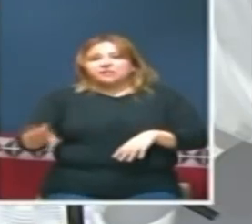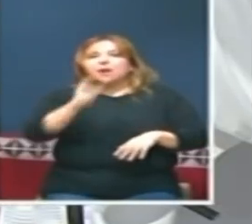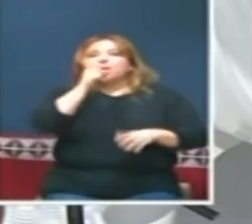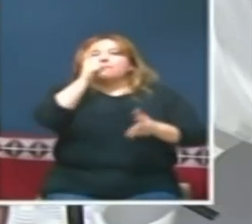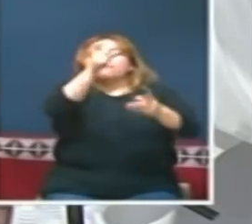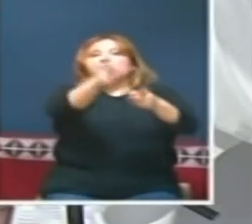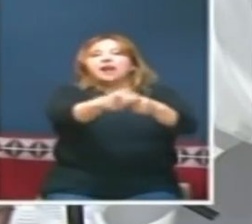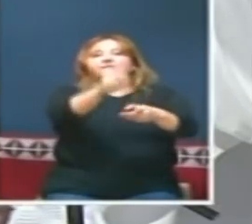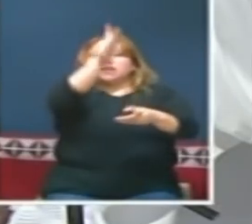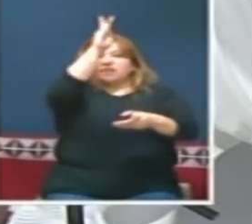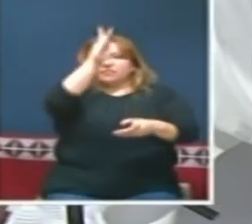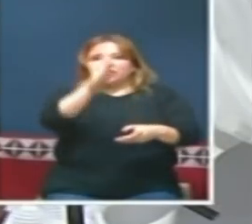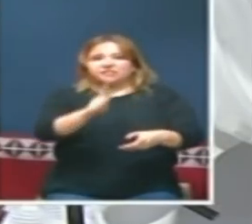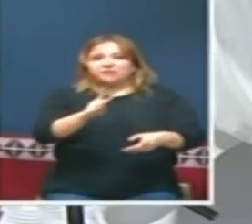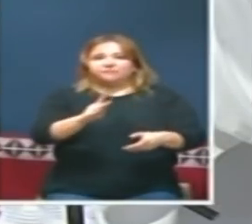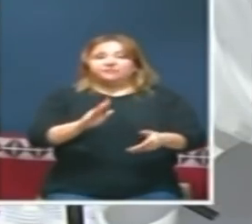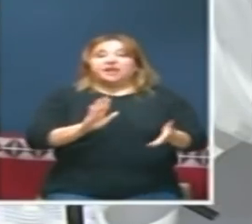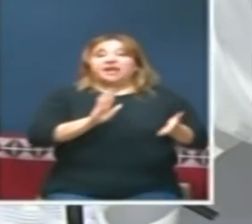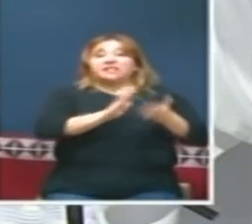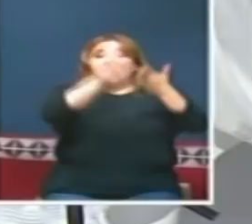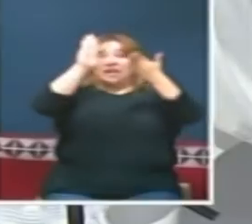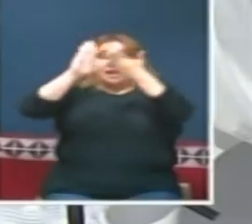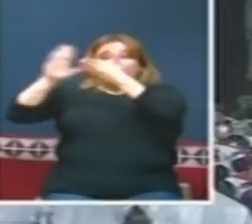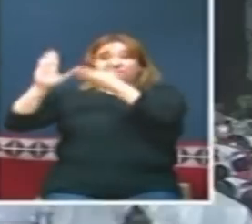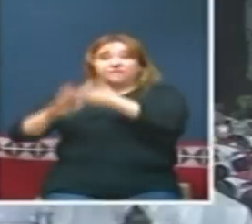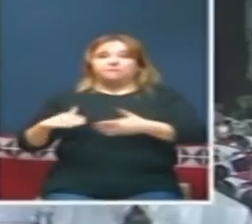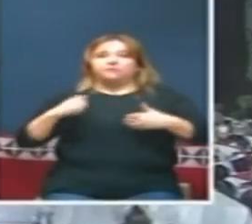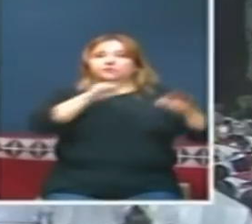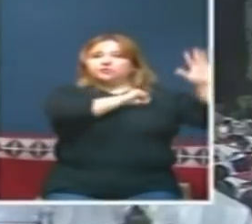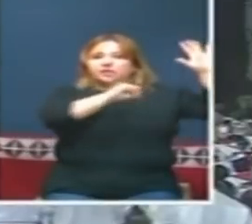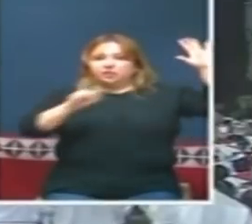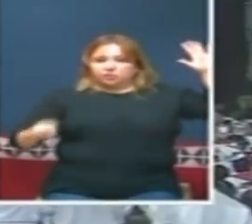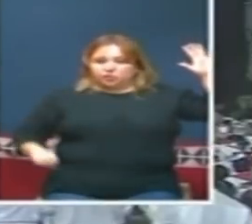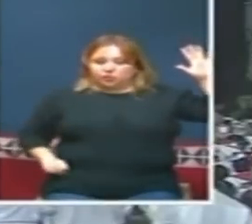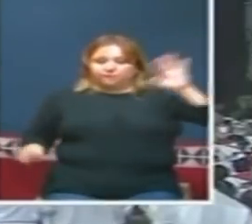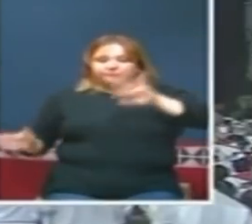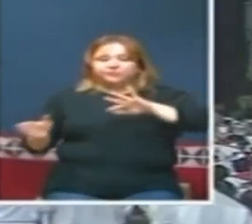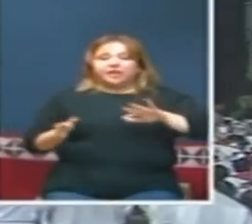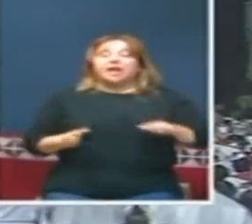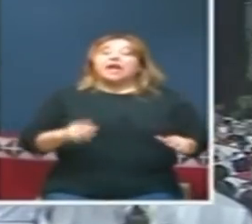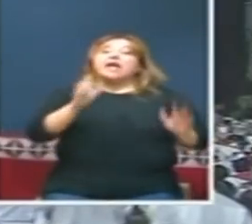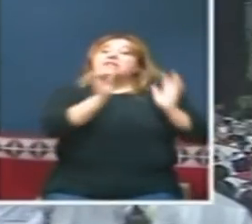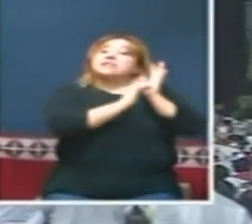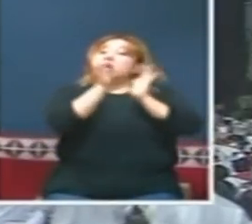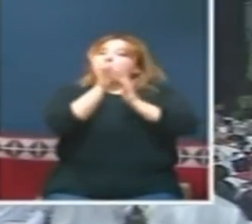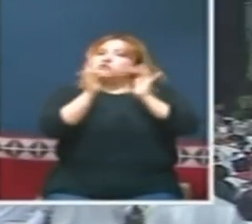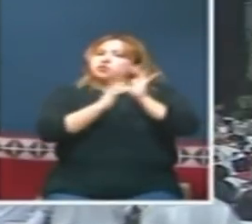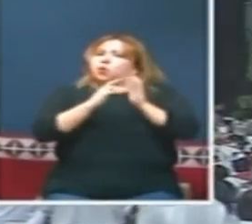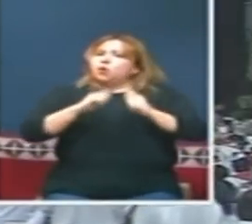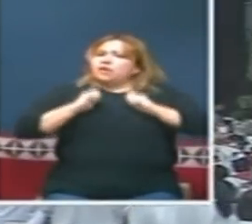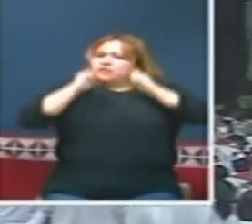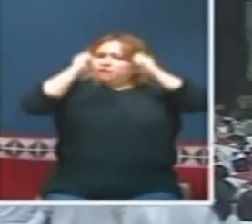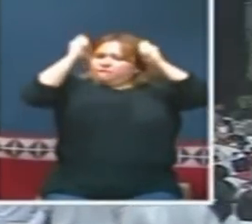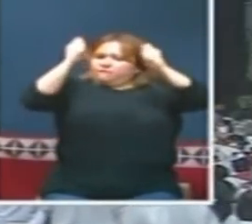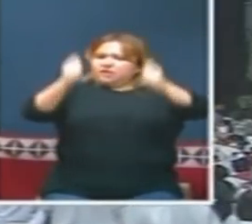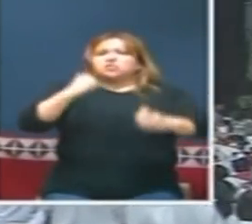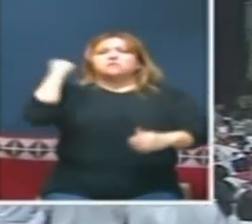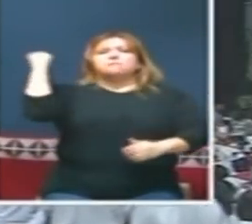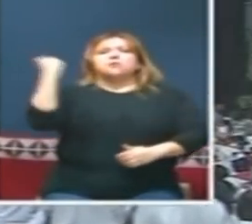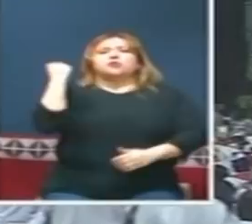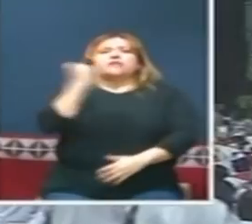Palabra de Dios. Te alabamos, Señor. Jesús reconoce la riqueza y el valor de los